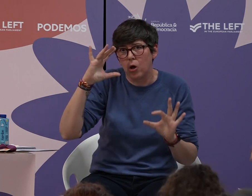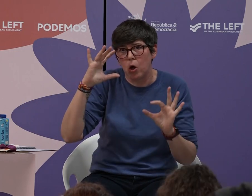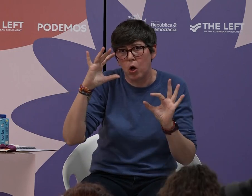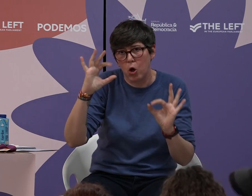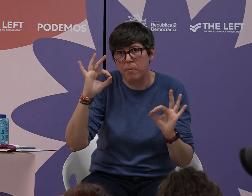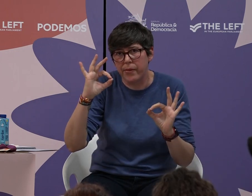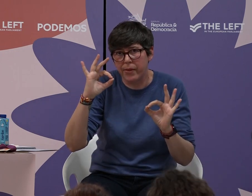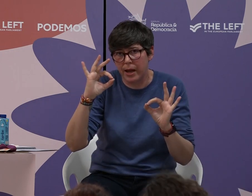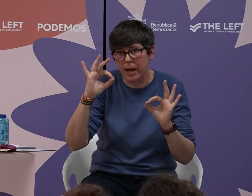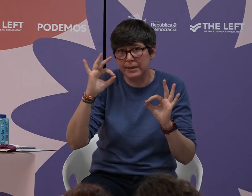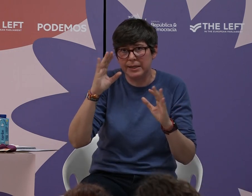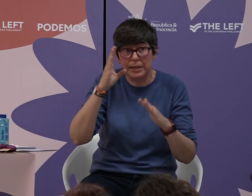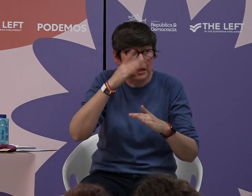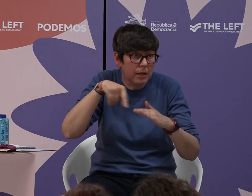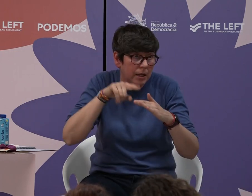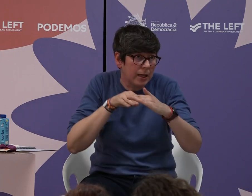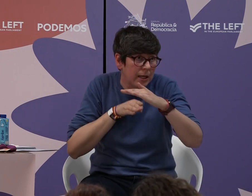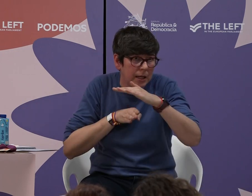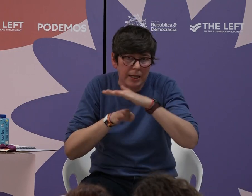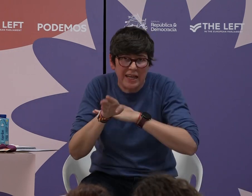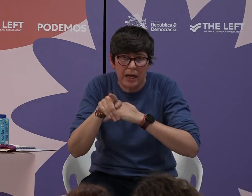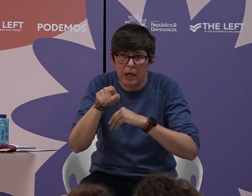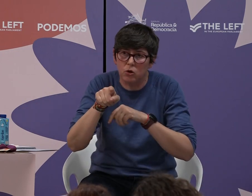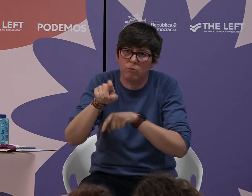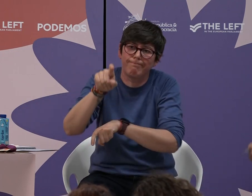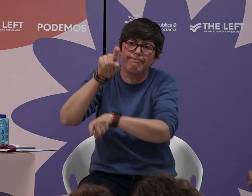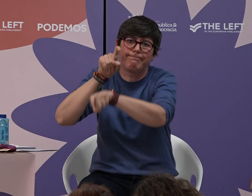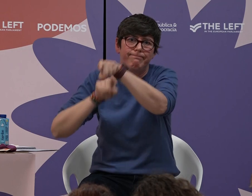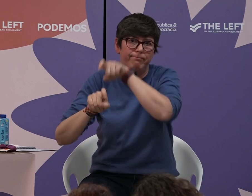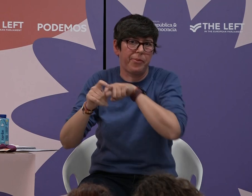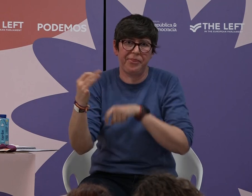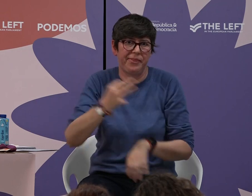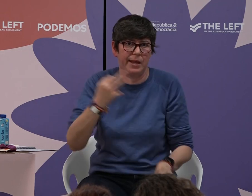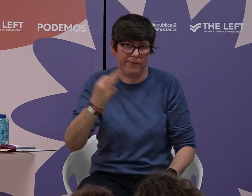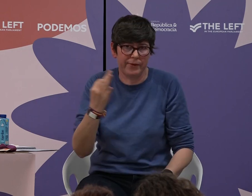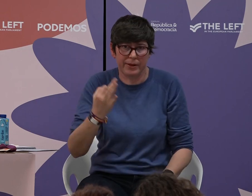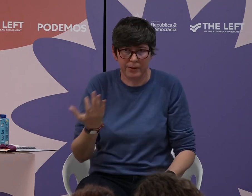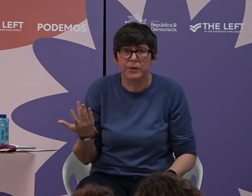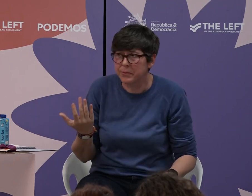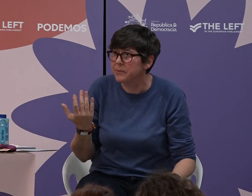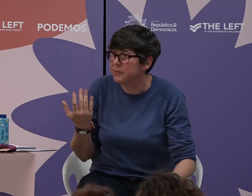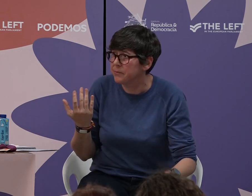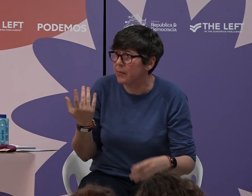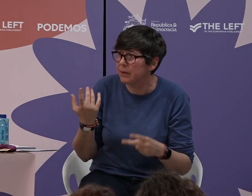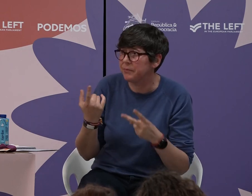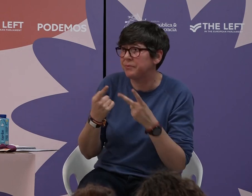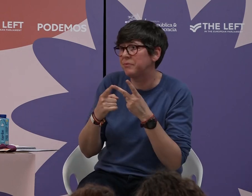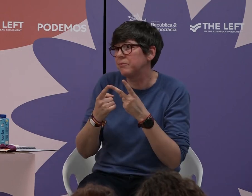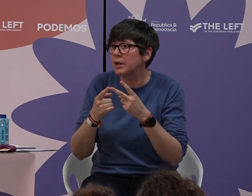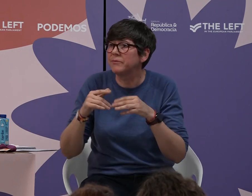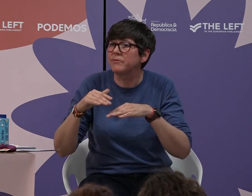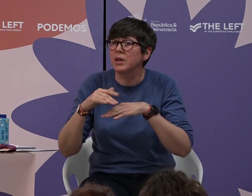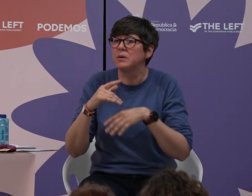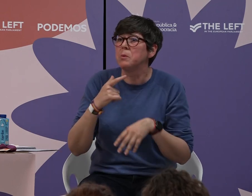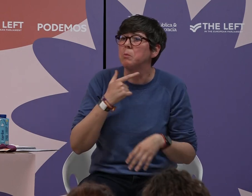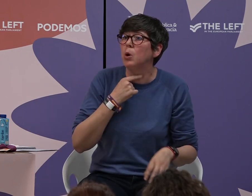mi ciudad y yo creo que que si entramos al ayuntamiento esta situación hay que revertirla sí o sí esto